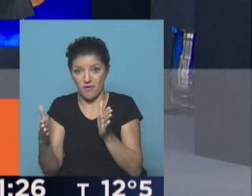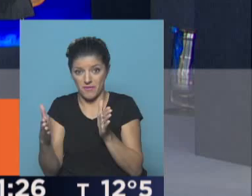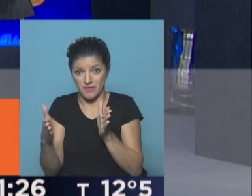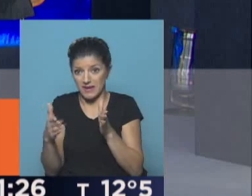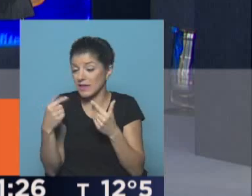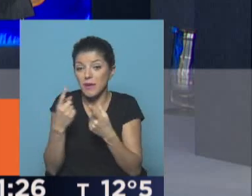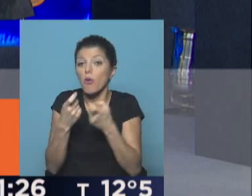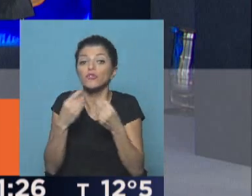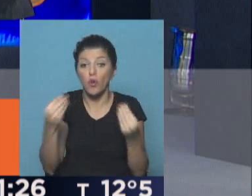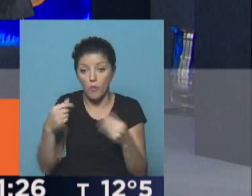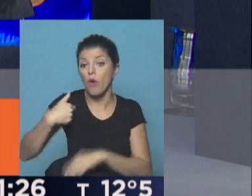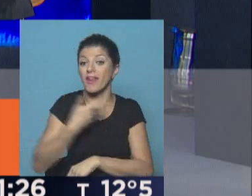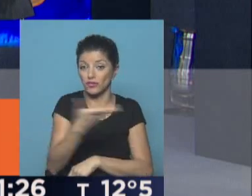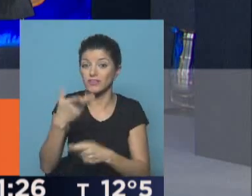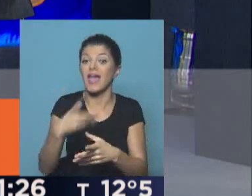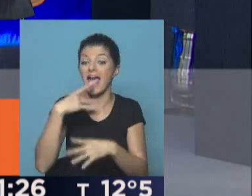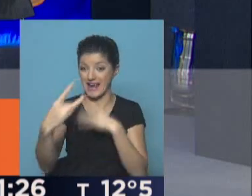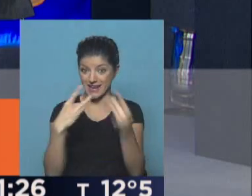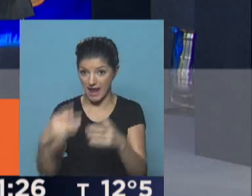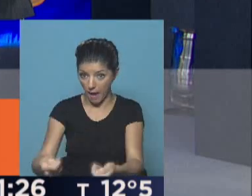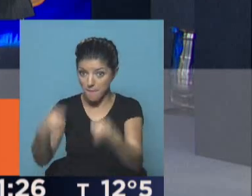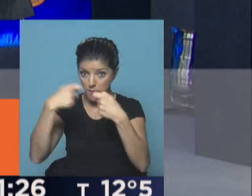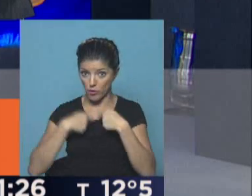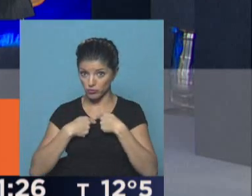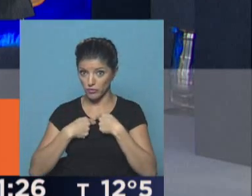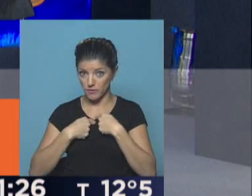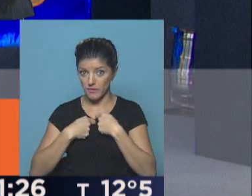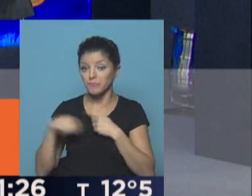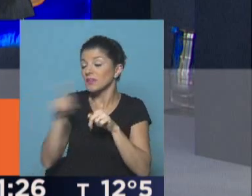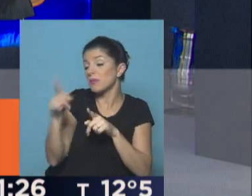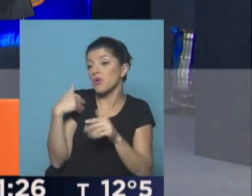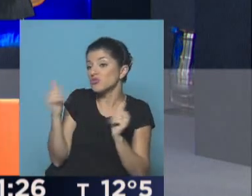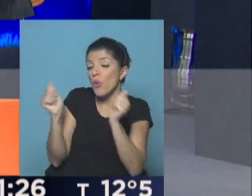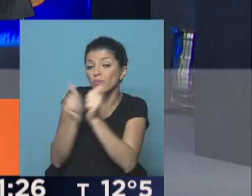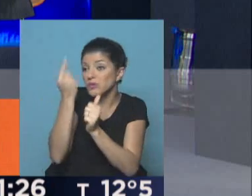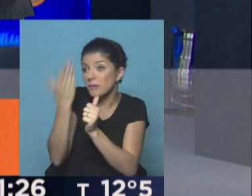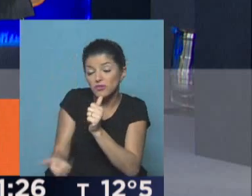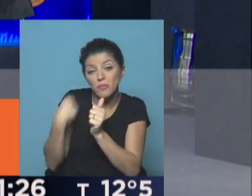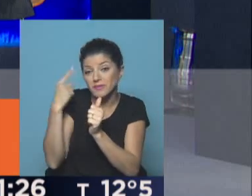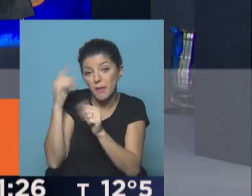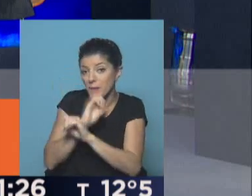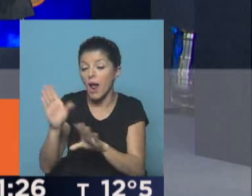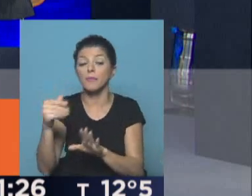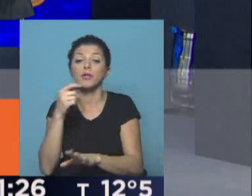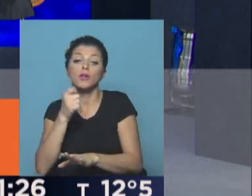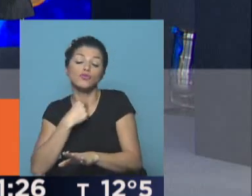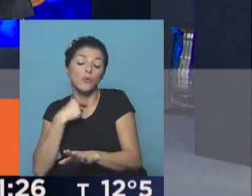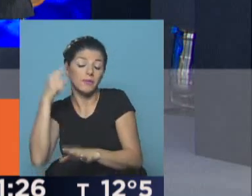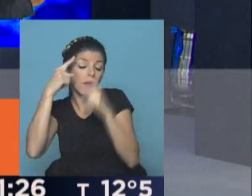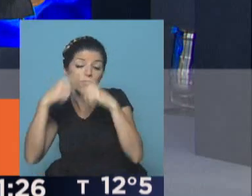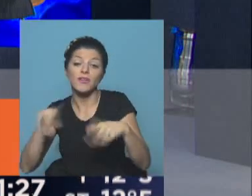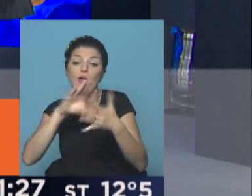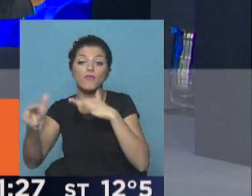logrará con el consenso de la sociedad y por otra parte no iba a acompañar a alguien que yo no estaba de acuerdo ni como gestionaba la provincia en los aires ni como